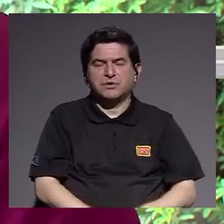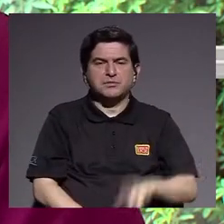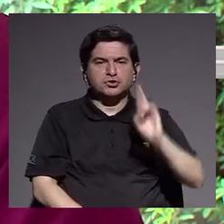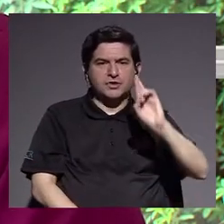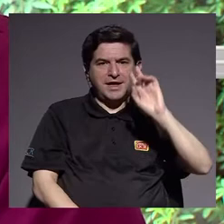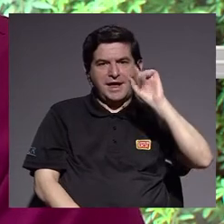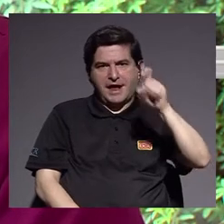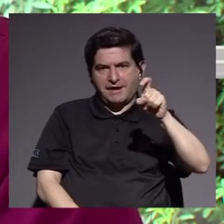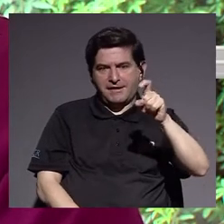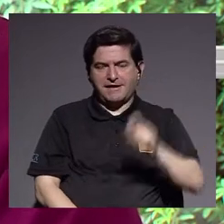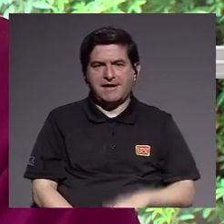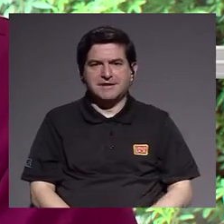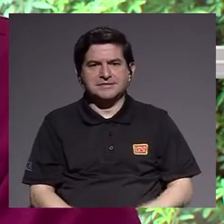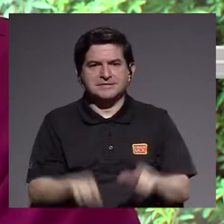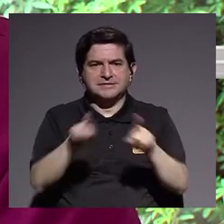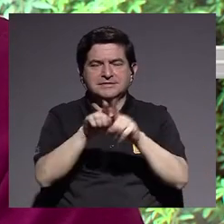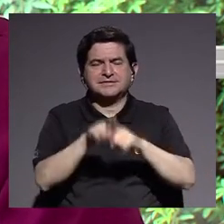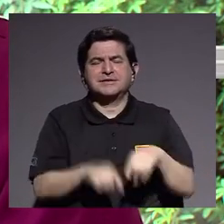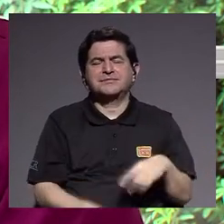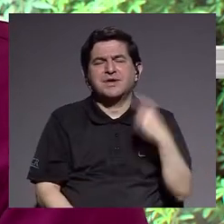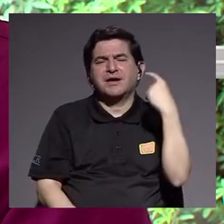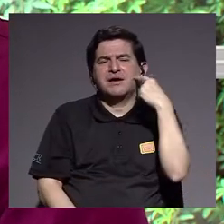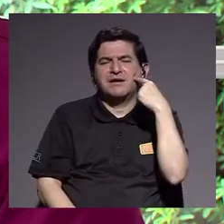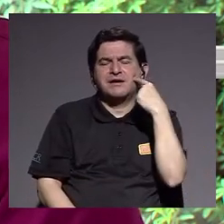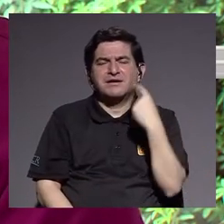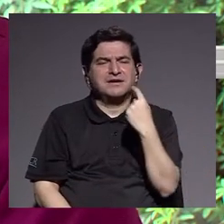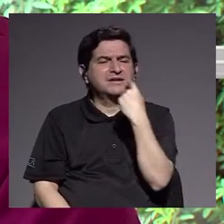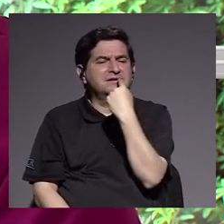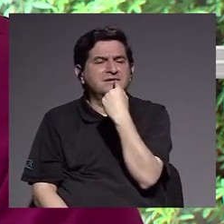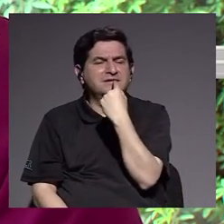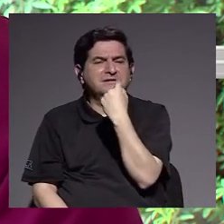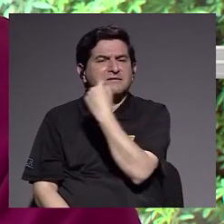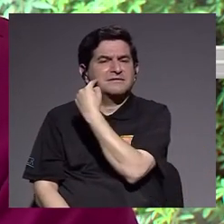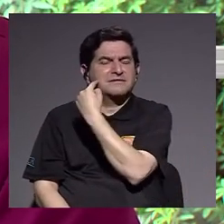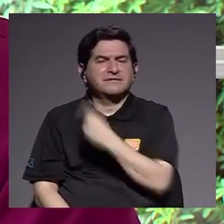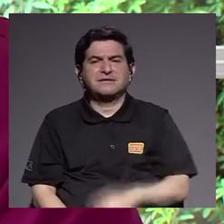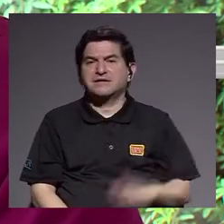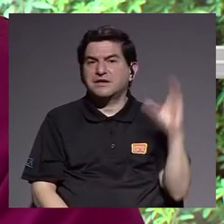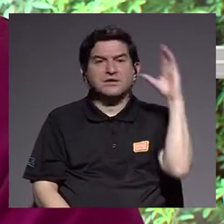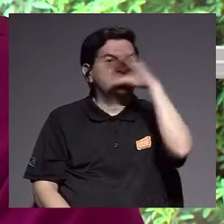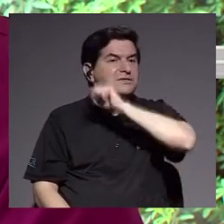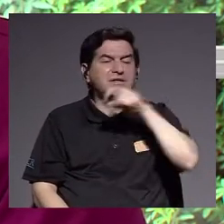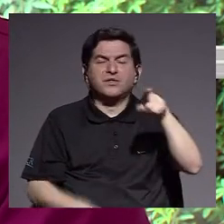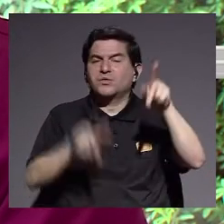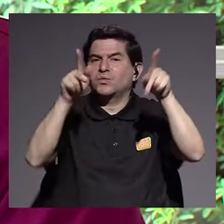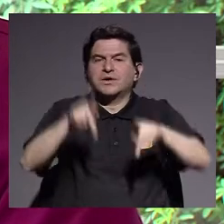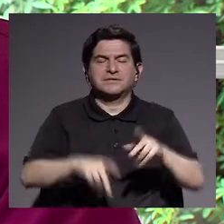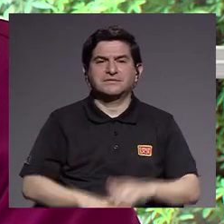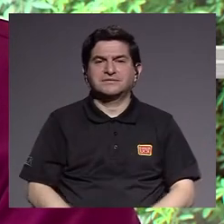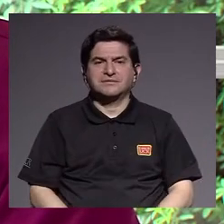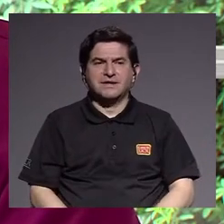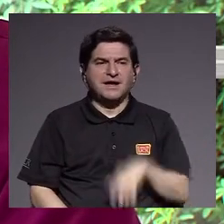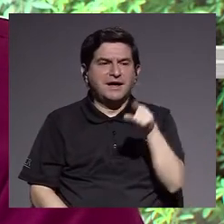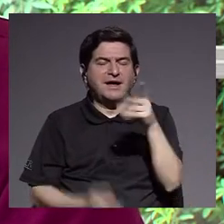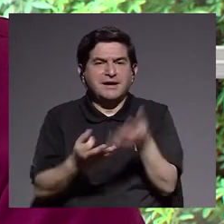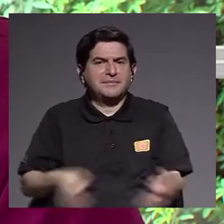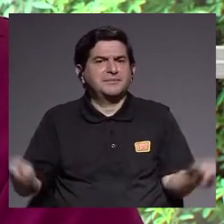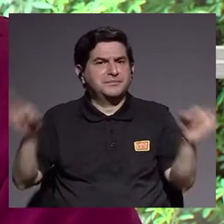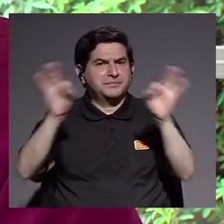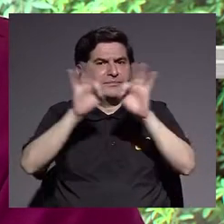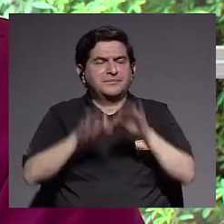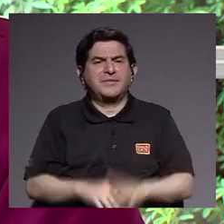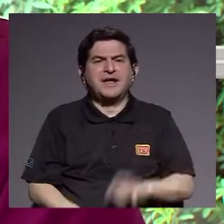compra de otro fiesta nosotros vamos a hablar con infecciones en las buenas en los dientes en la cadera y no sea de mi cuento porque porque hay